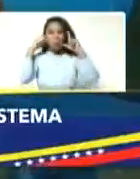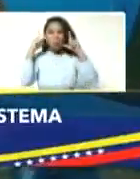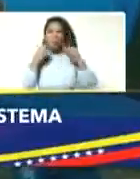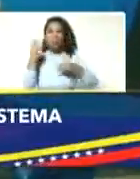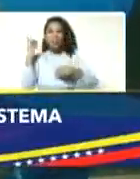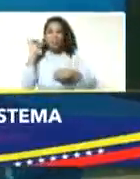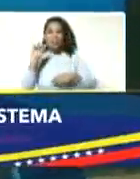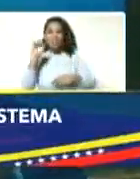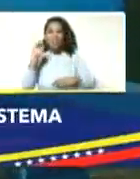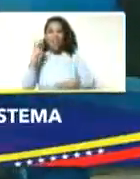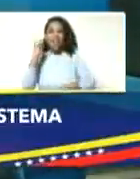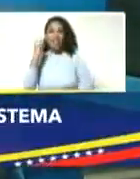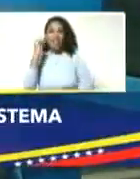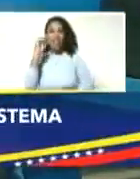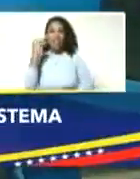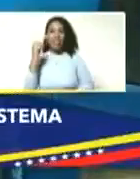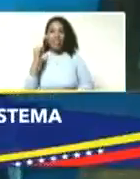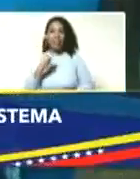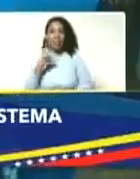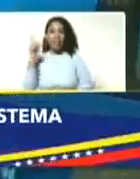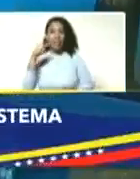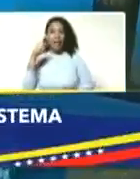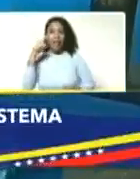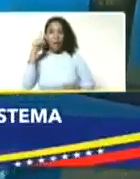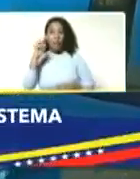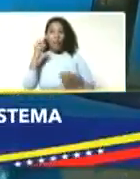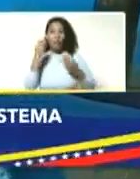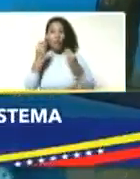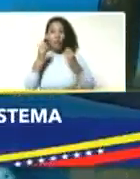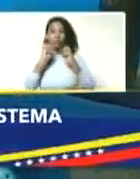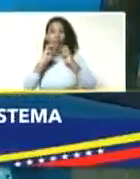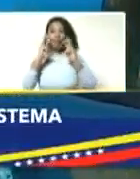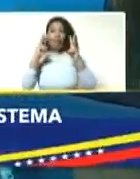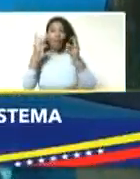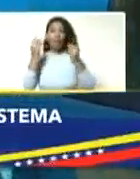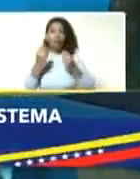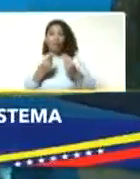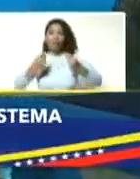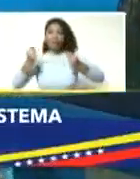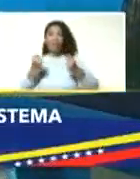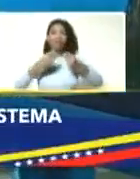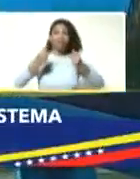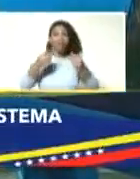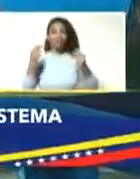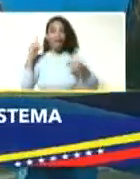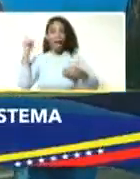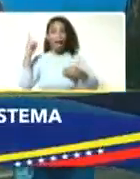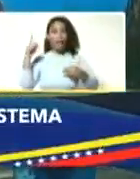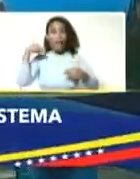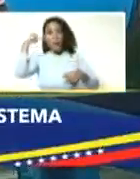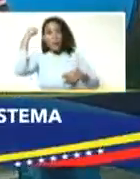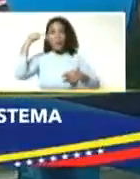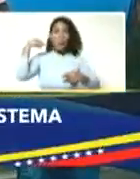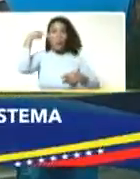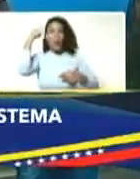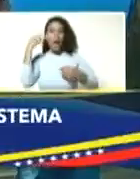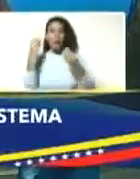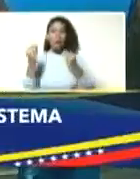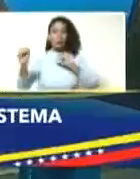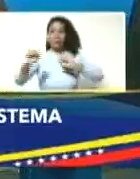Mira, ella es muy elocuaz con ese tapaboca, se ve muy dinámica. Es elocuaz, ¿verdad? Sí, muy elocuaz. Y dinámica.